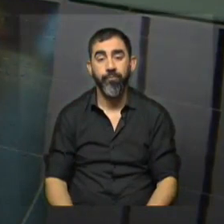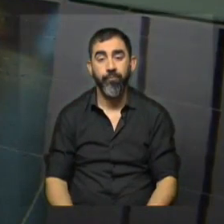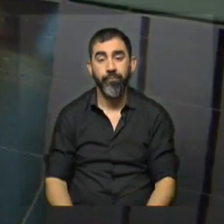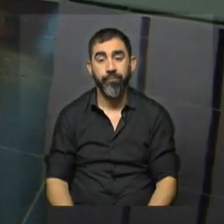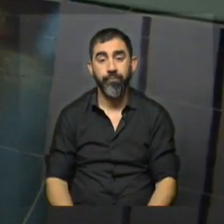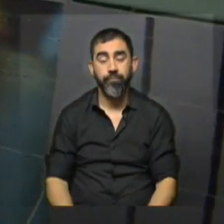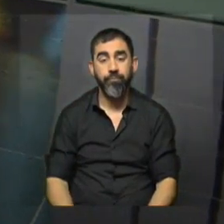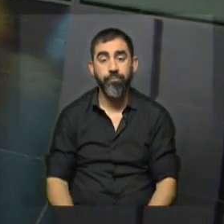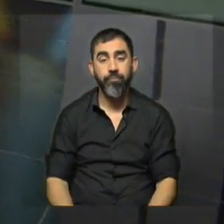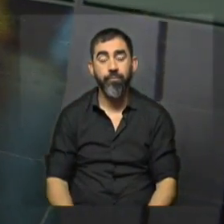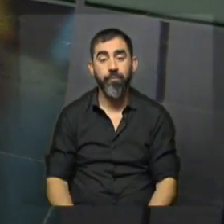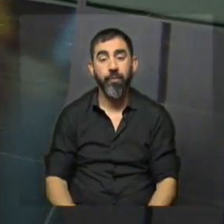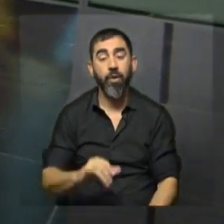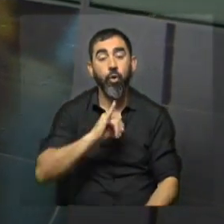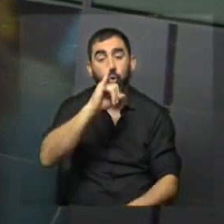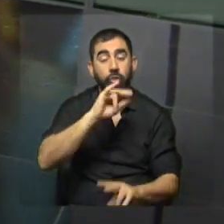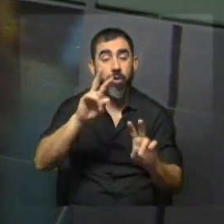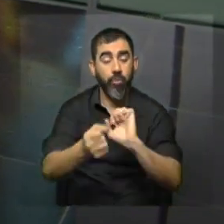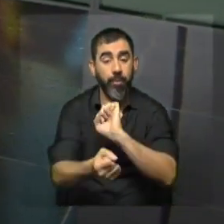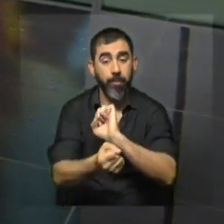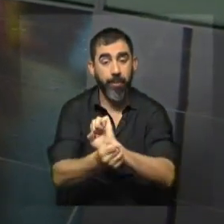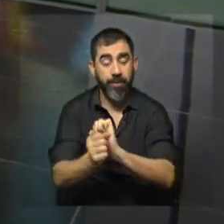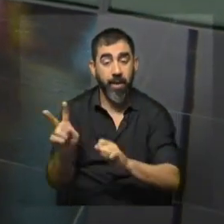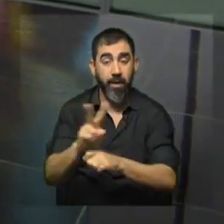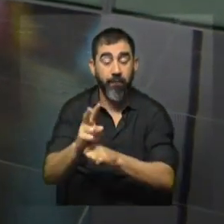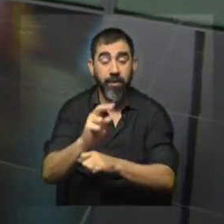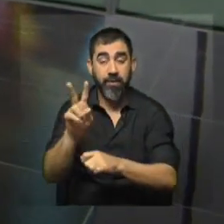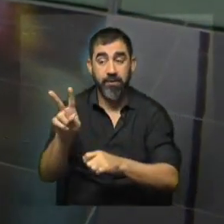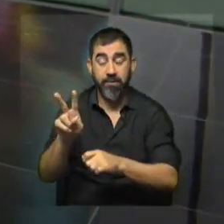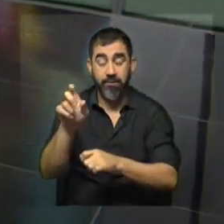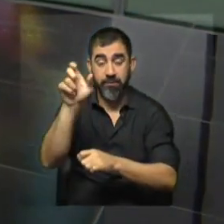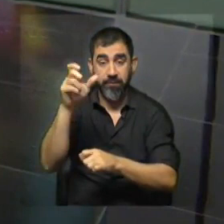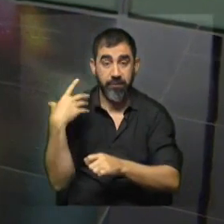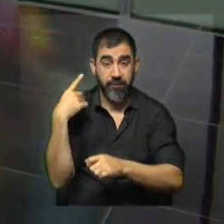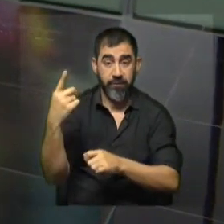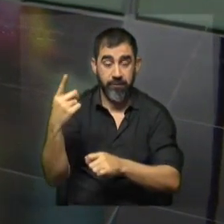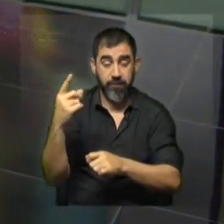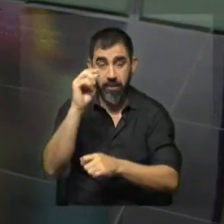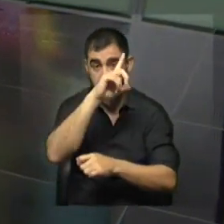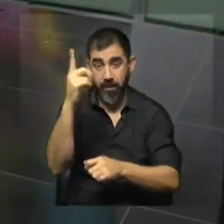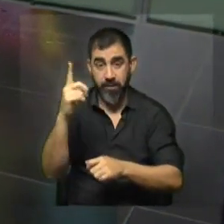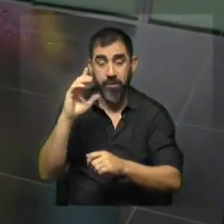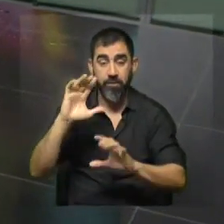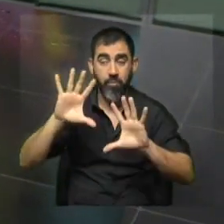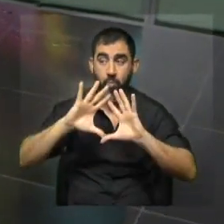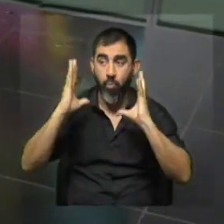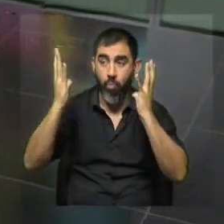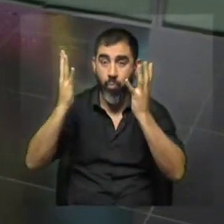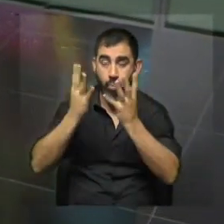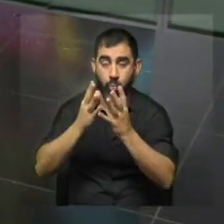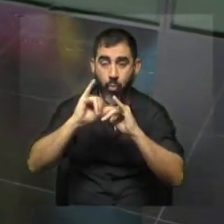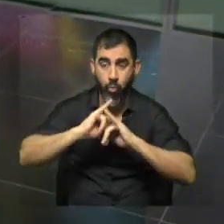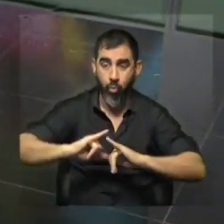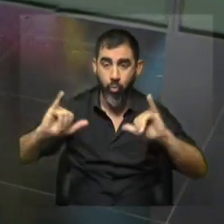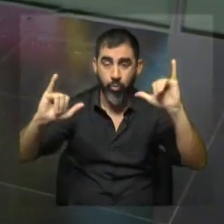Y la noticia sobre esta detención del jefe de la custodia del presidente de la República, el doctor Lacalle Pou, recorrió el mundo, ha sido